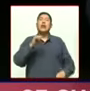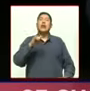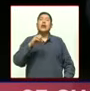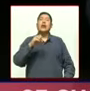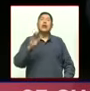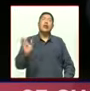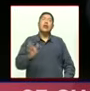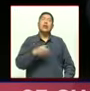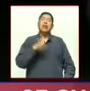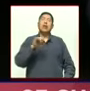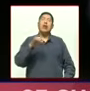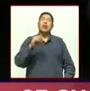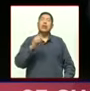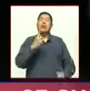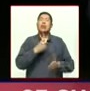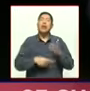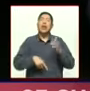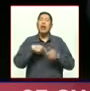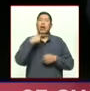Ayoayo. ¿Cuál es la actualización, Walter?